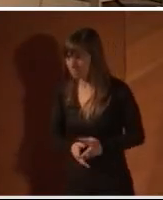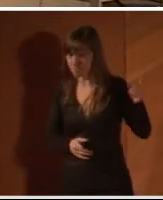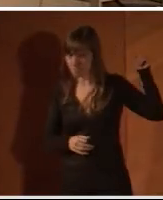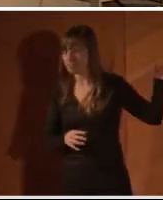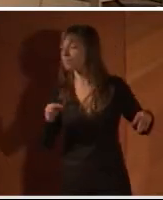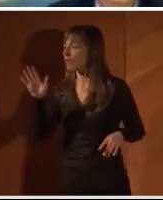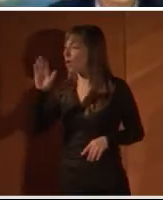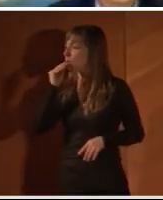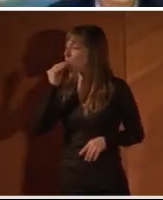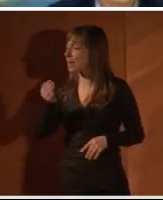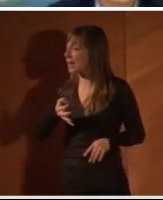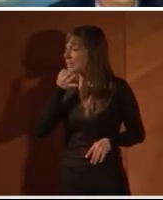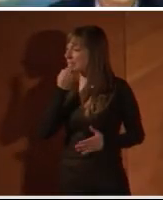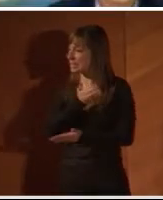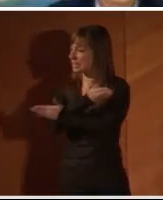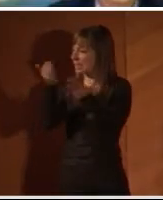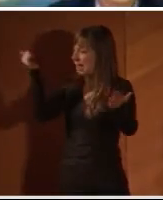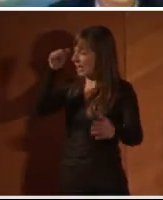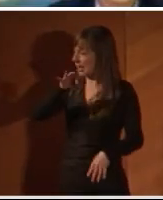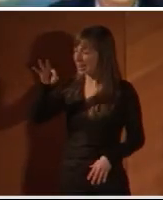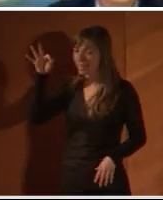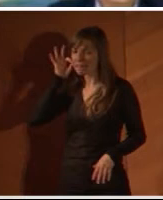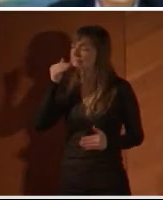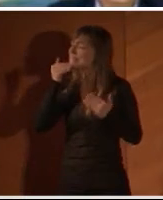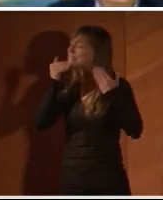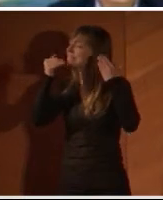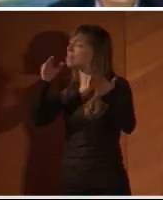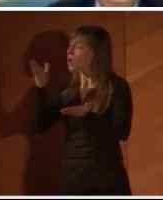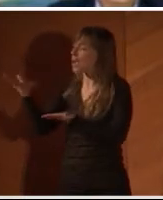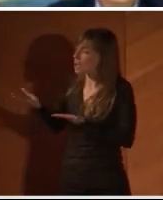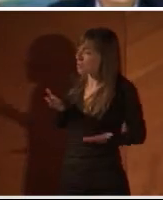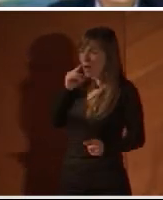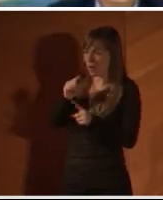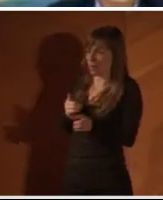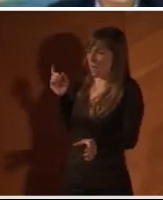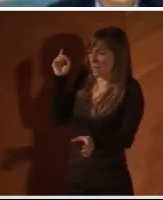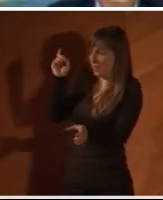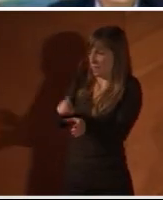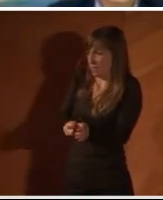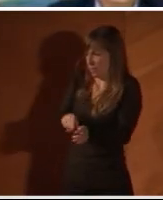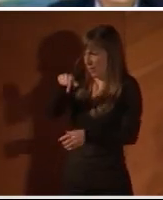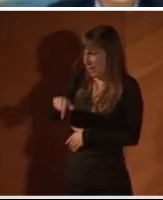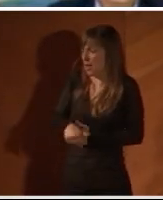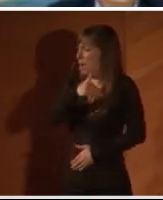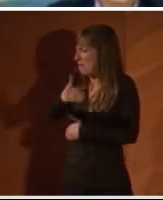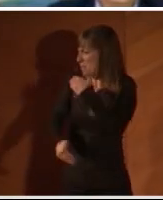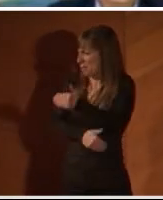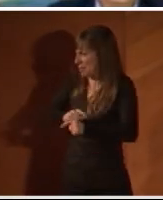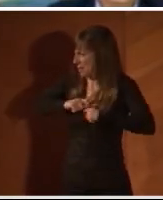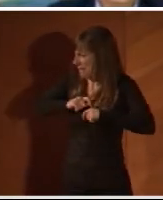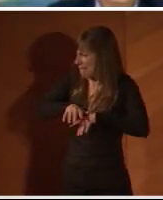Hola, buenas tardes a todos y a todas y muchísimas gracias por invitarnos a participar de este proceso tan